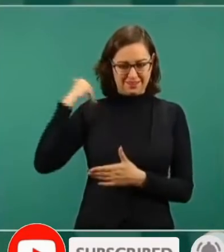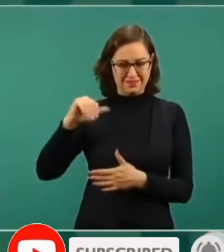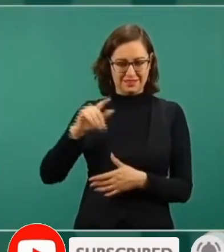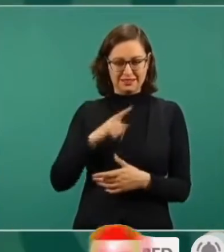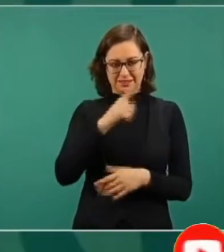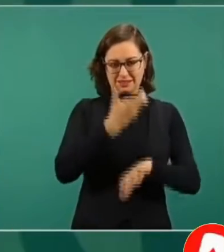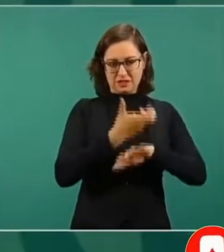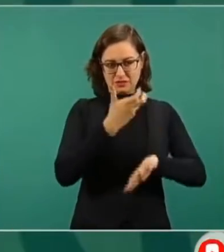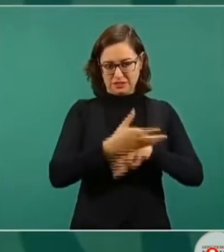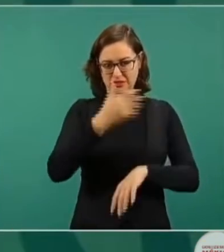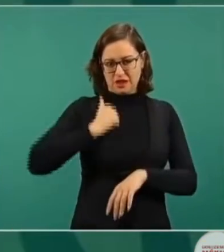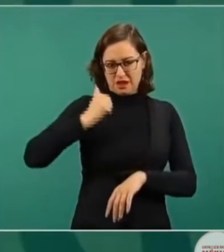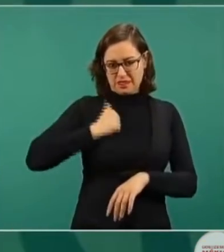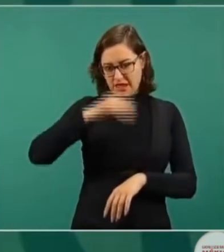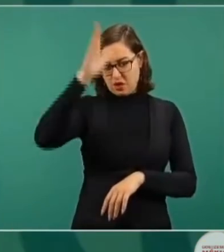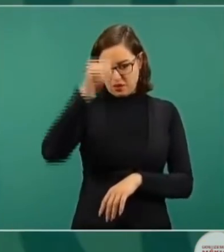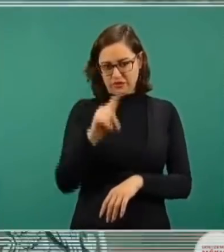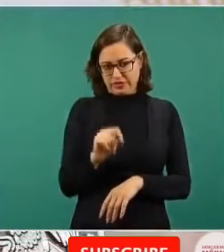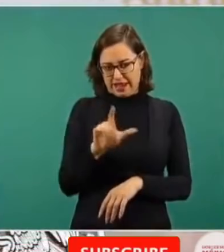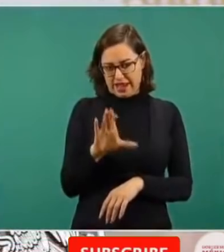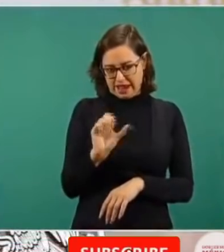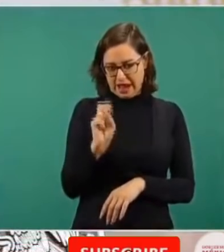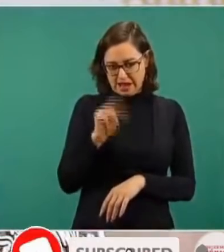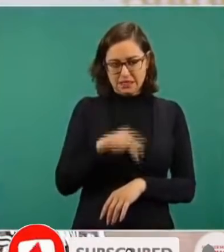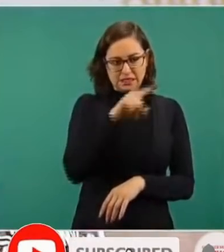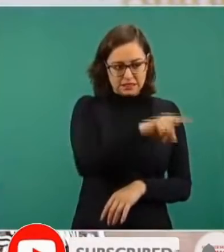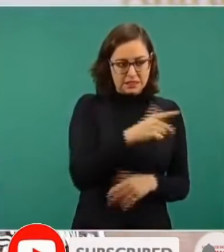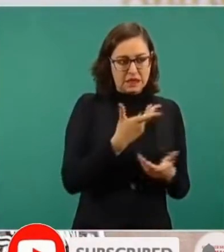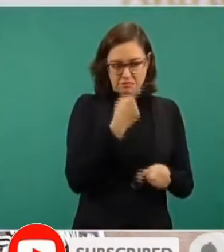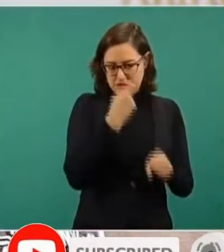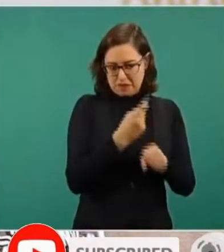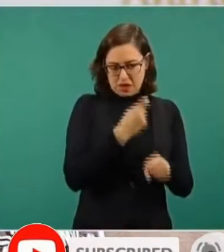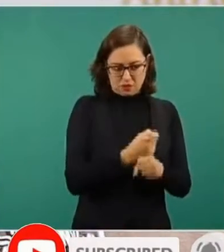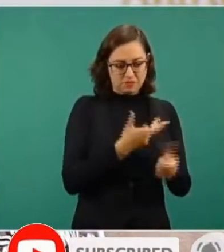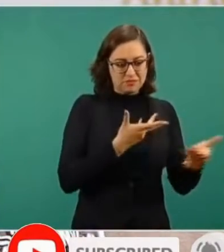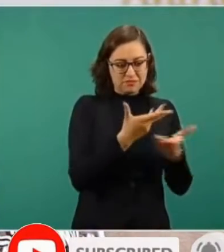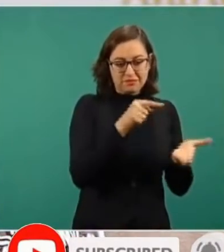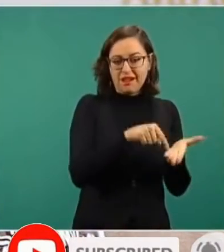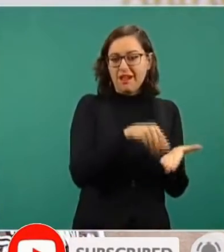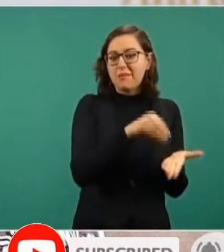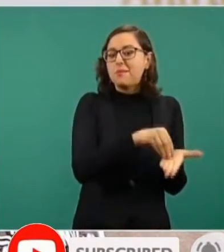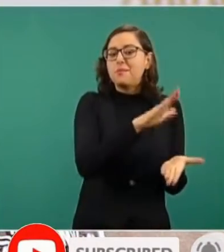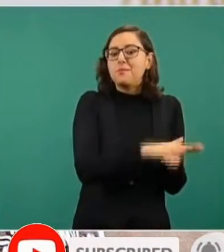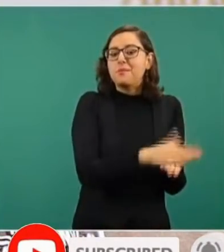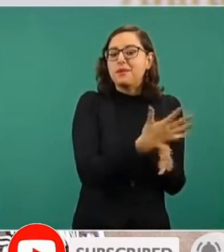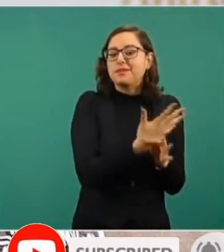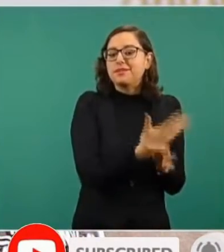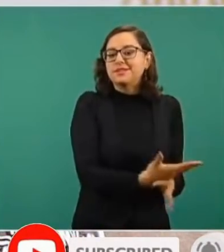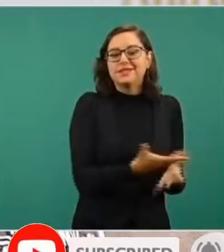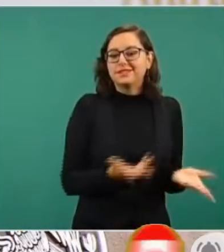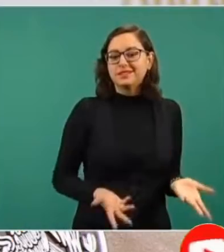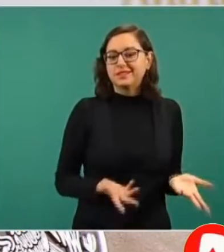primer Tratado de Libre Comercio, ahí aparece que la CFE, o sea, el país tiene